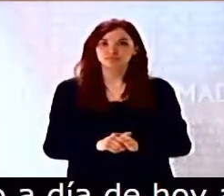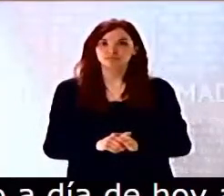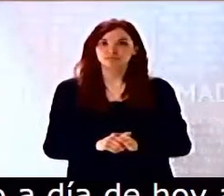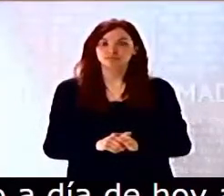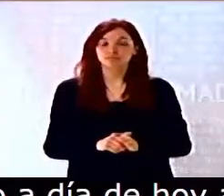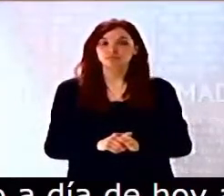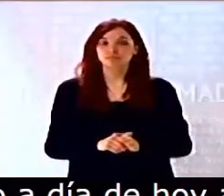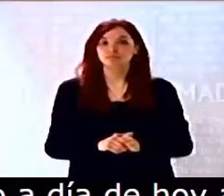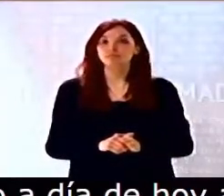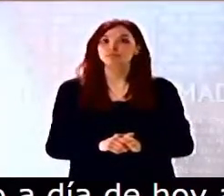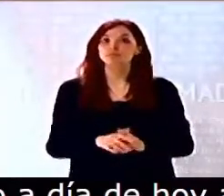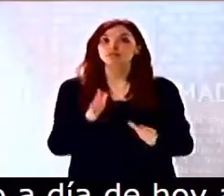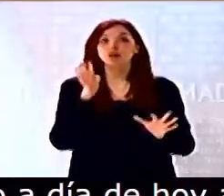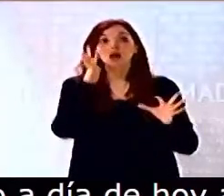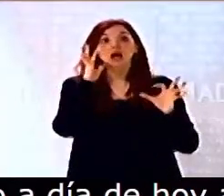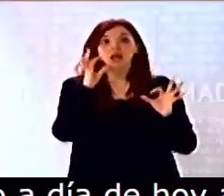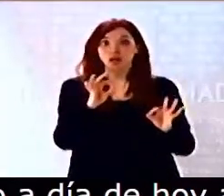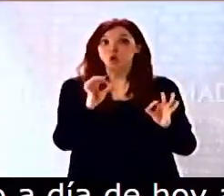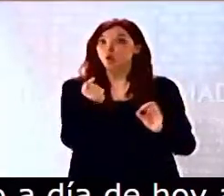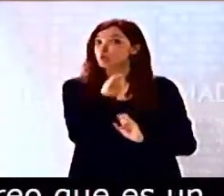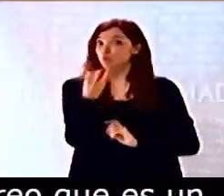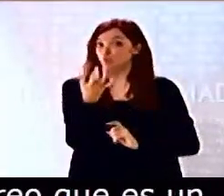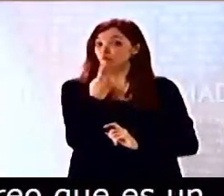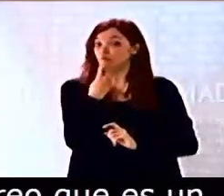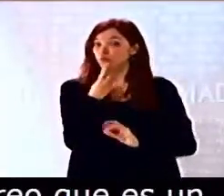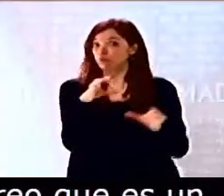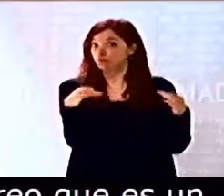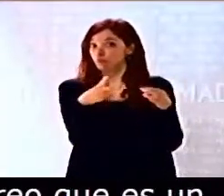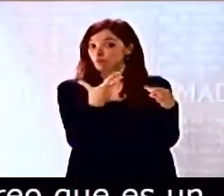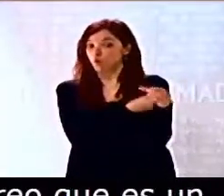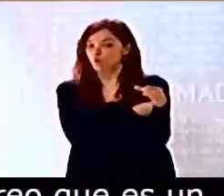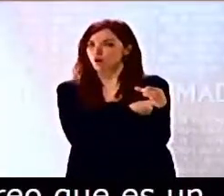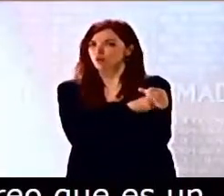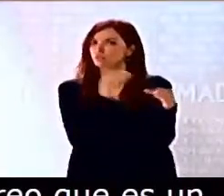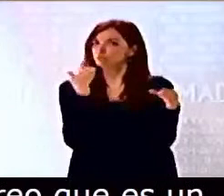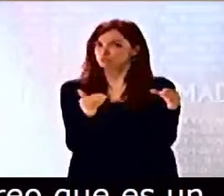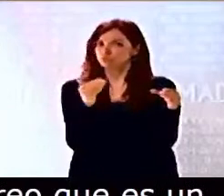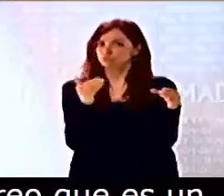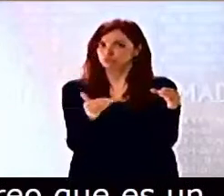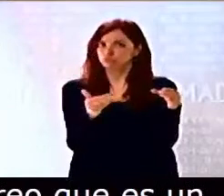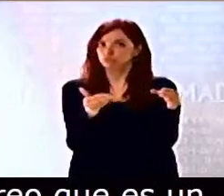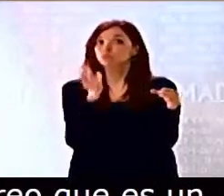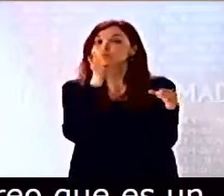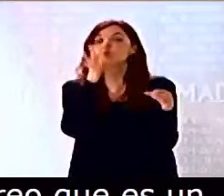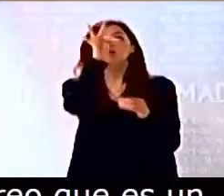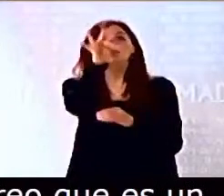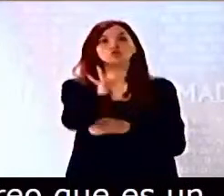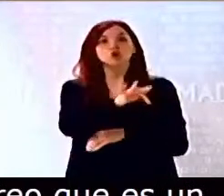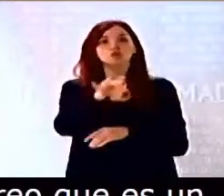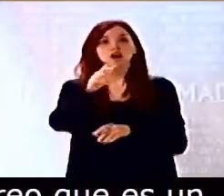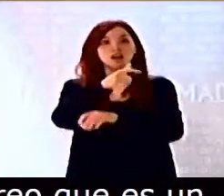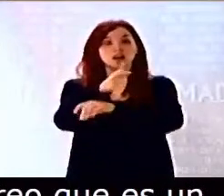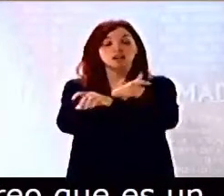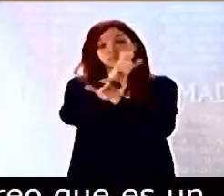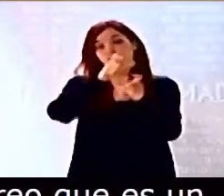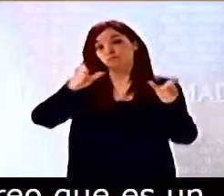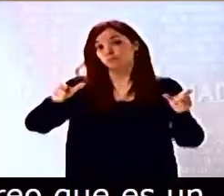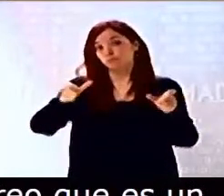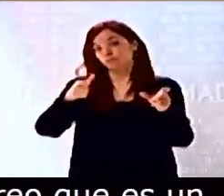Creo que es un dato muy relevante que en el total de la población vacunable